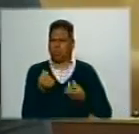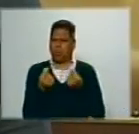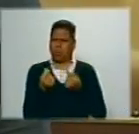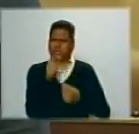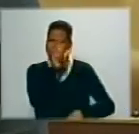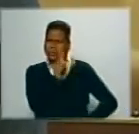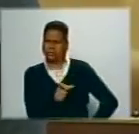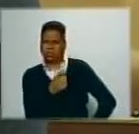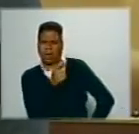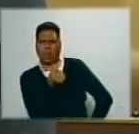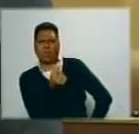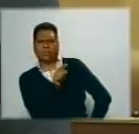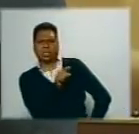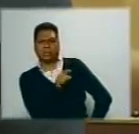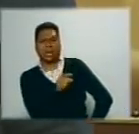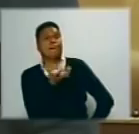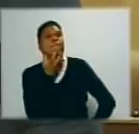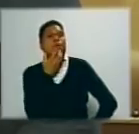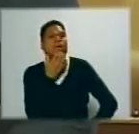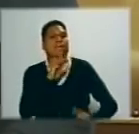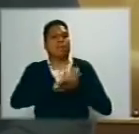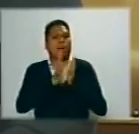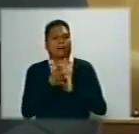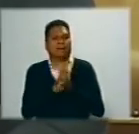podemos vender por un paquete de harina pan.